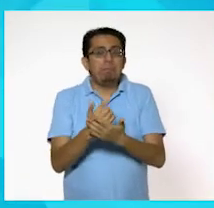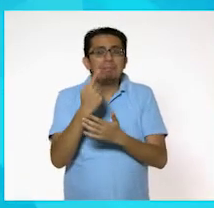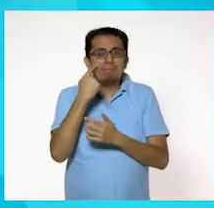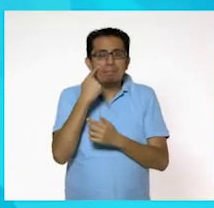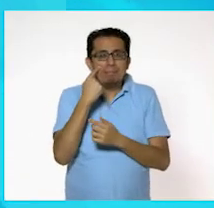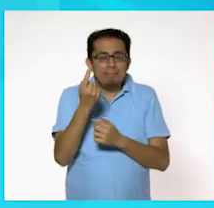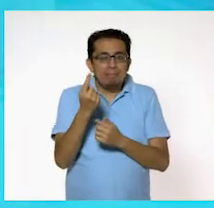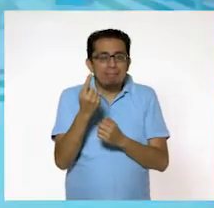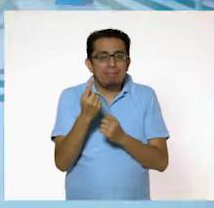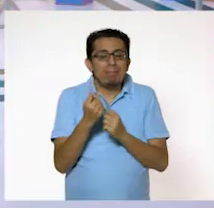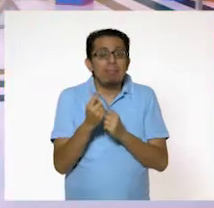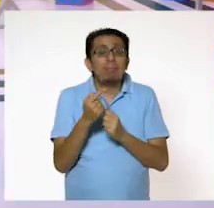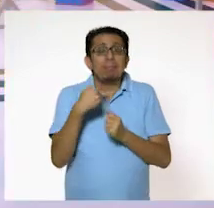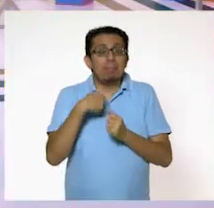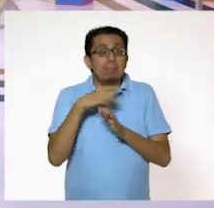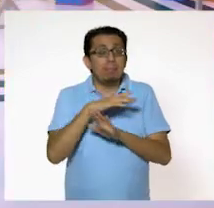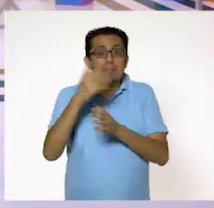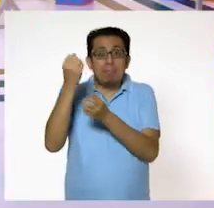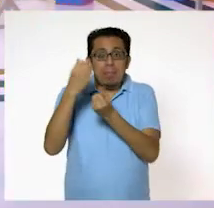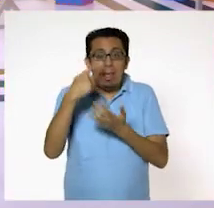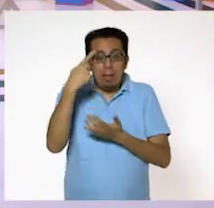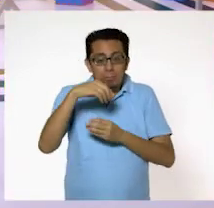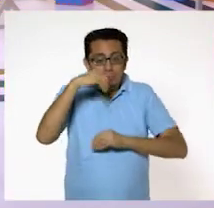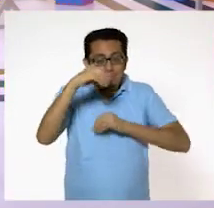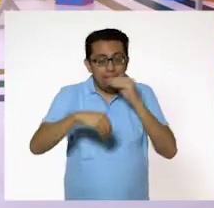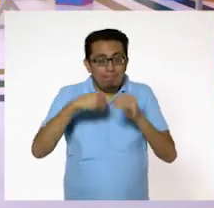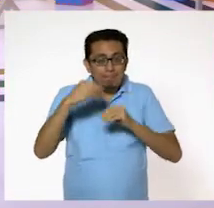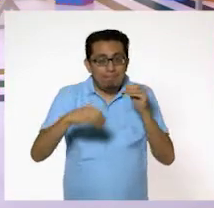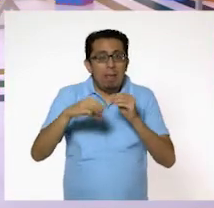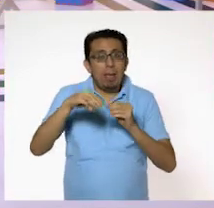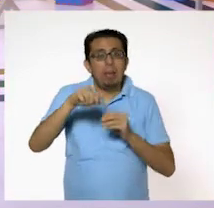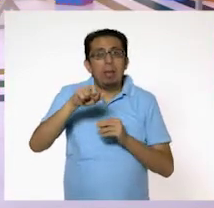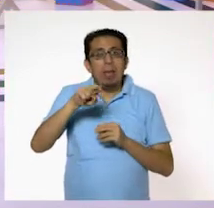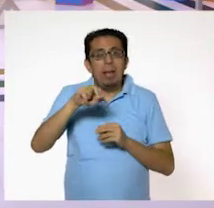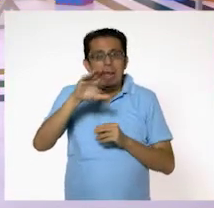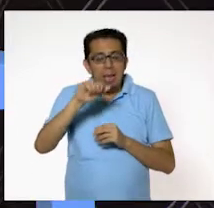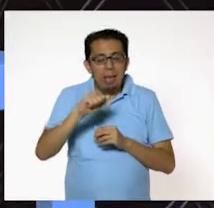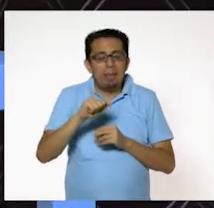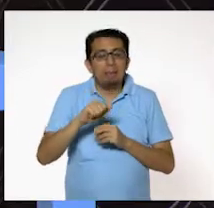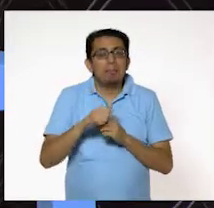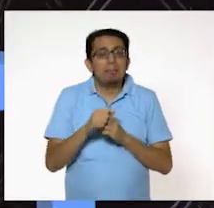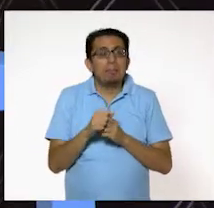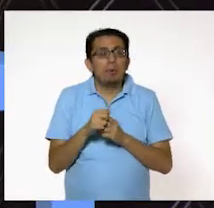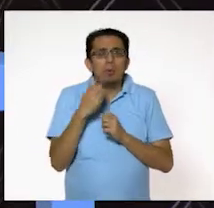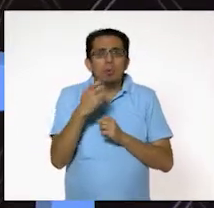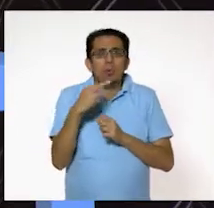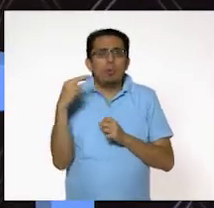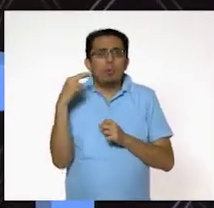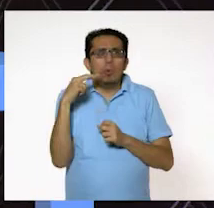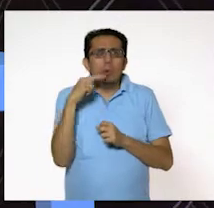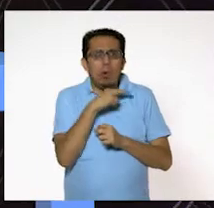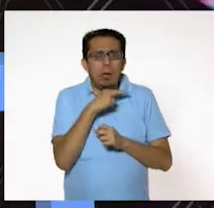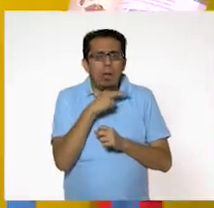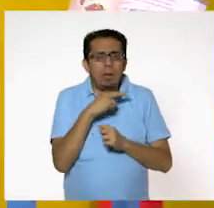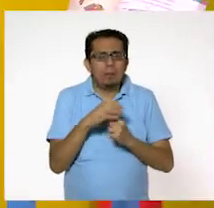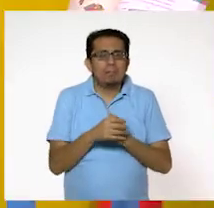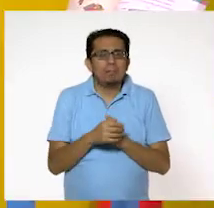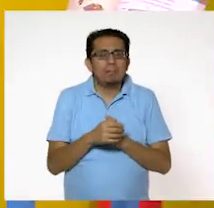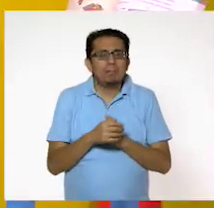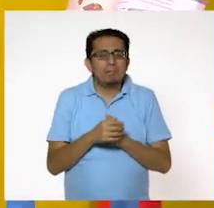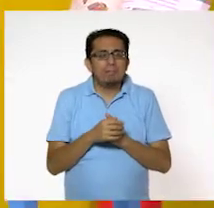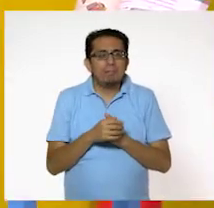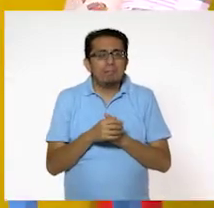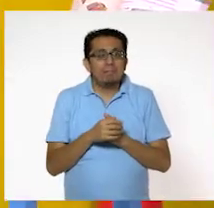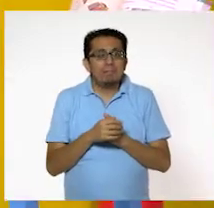¡tarán! Ya te lo traje para que hagas tu maraca. ¡Qué barbaridad! Eso es rapidez y precisión.